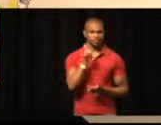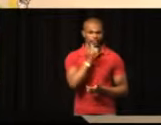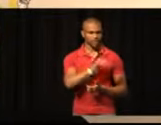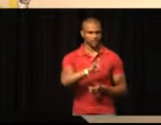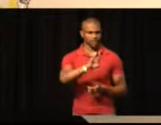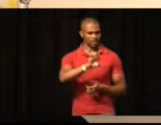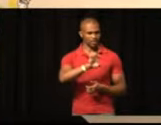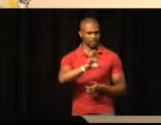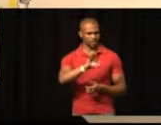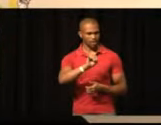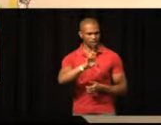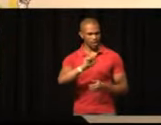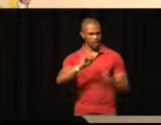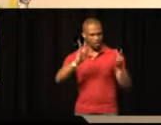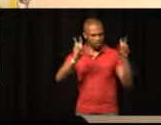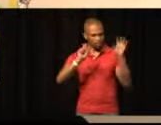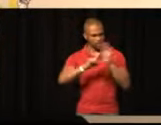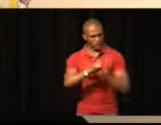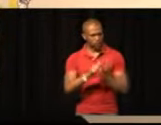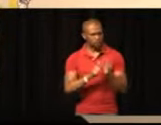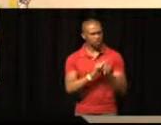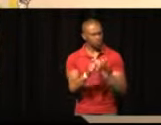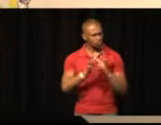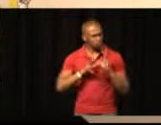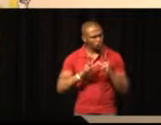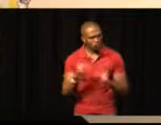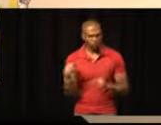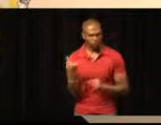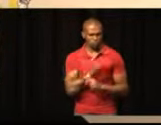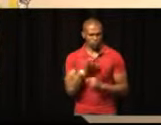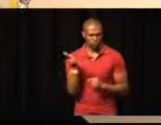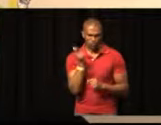Débora, el tema de el coloquial cuestiona